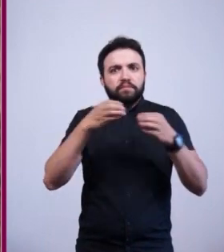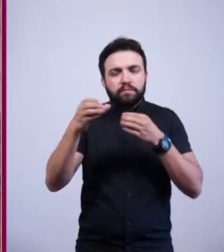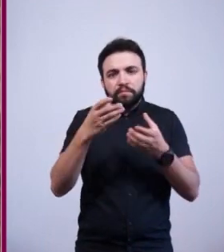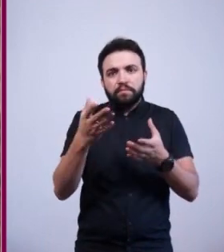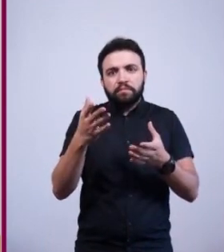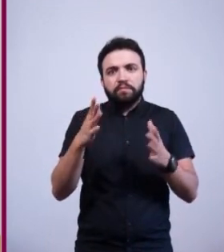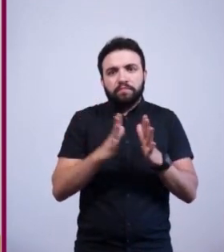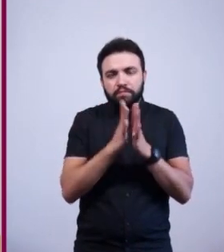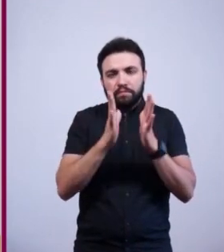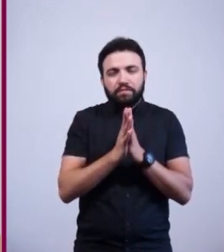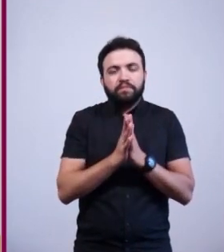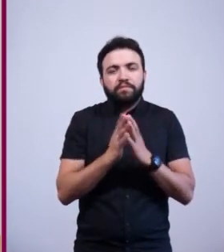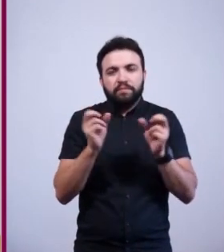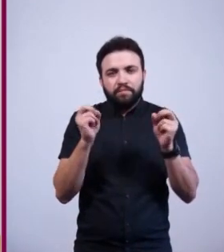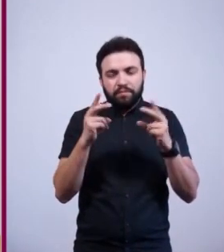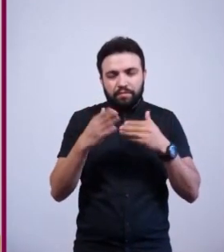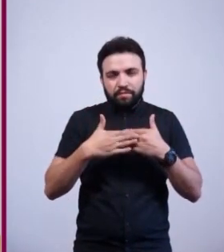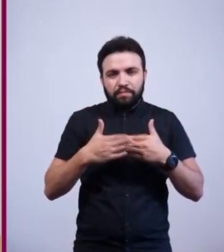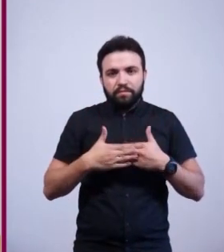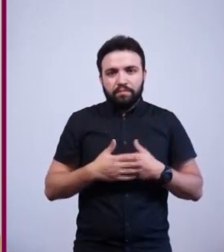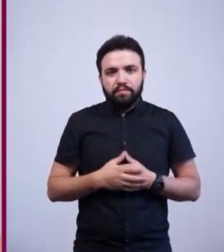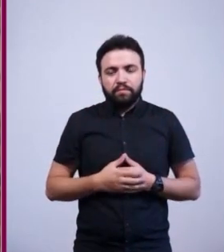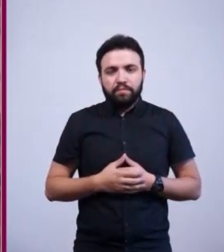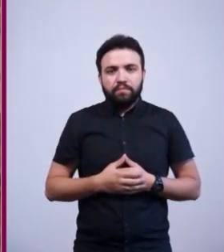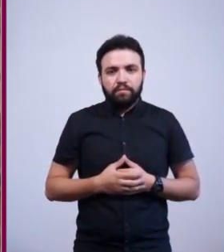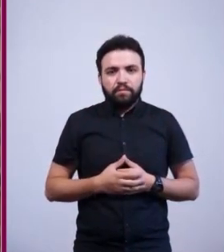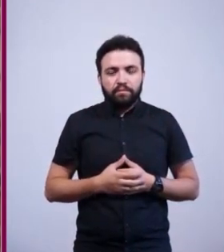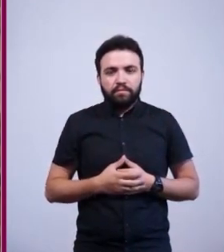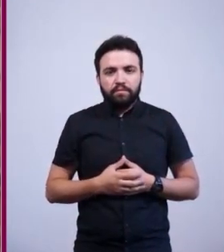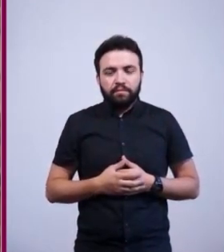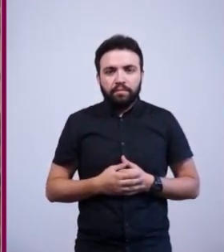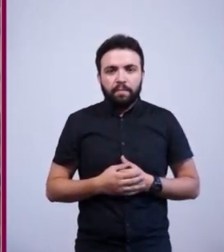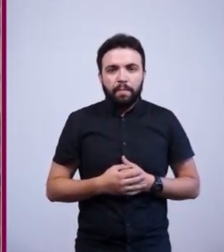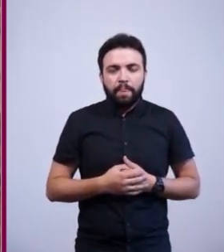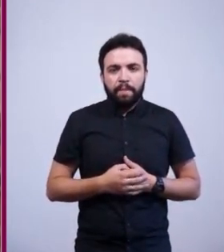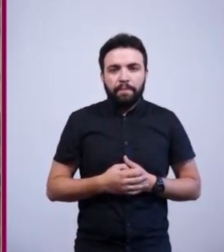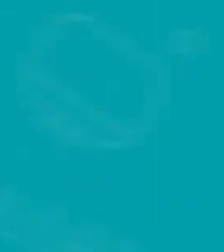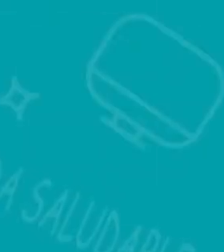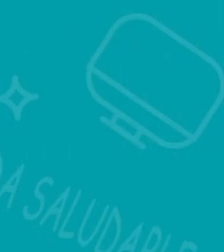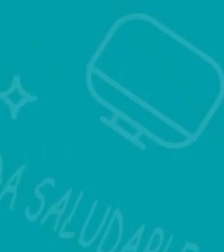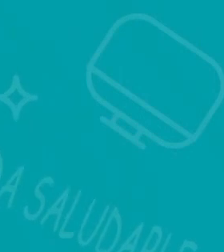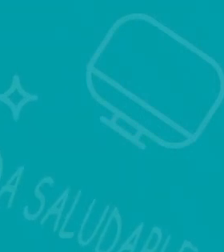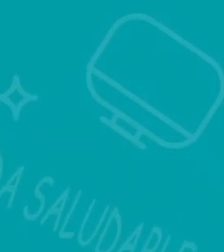comenten y participen. ¡Hasta la próxima! ¡Hasta la próxima!